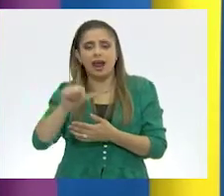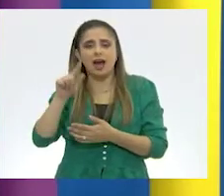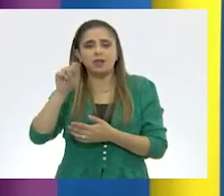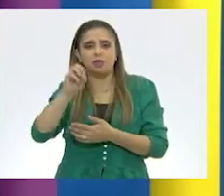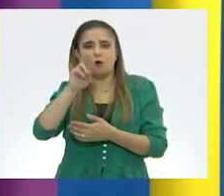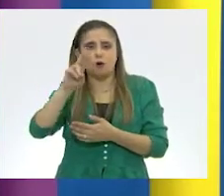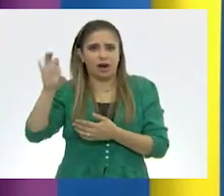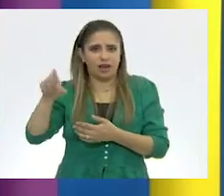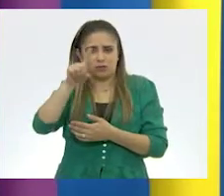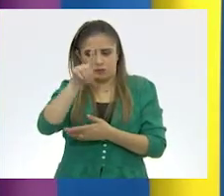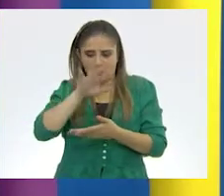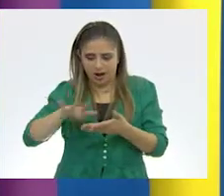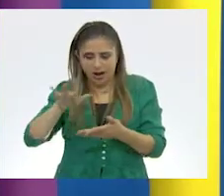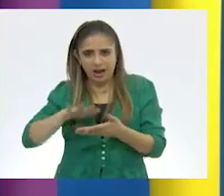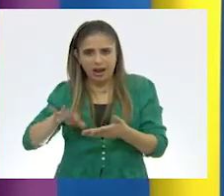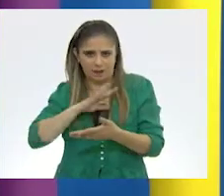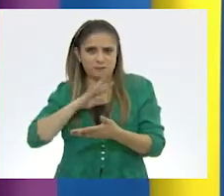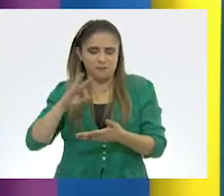que lo leas.